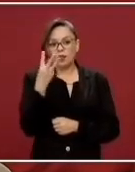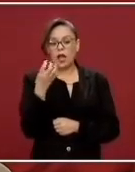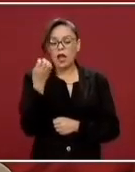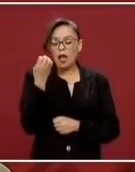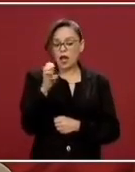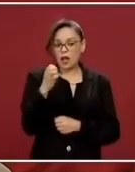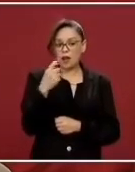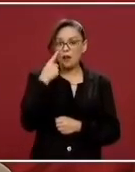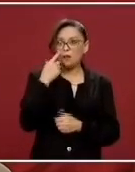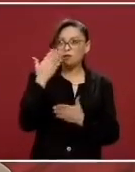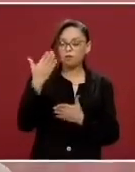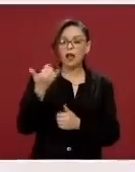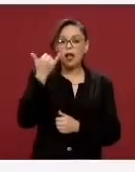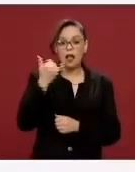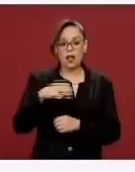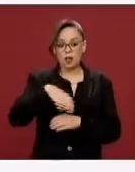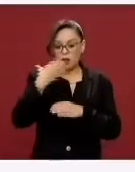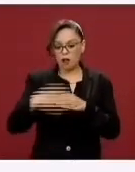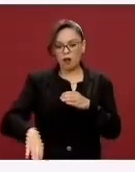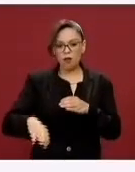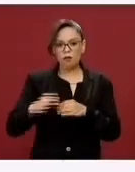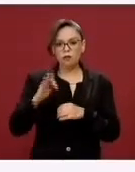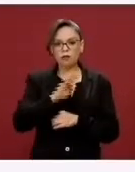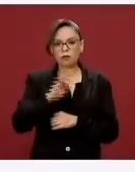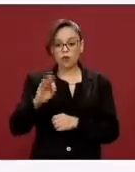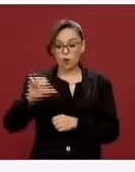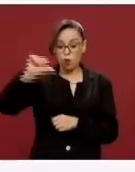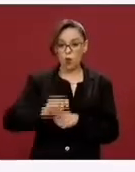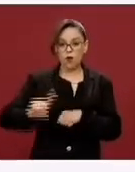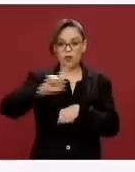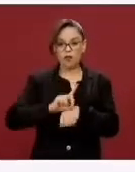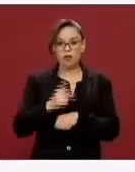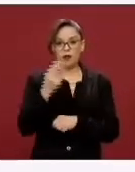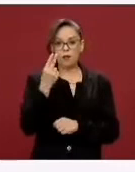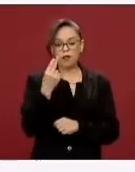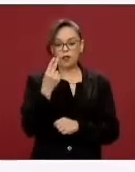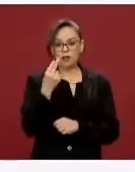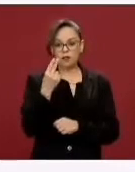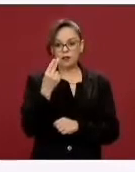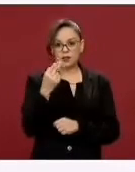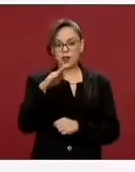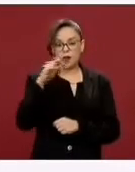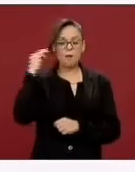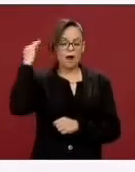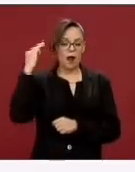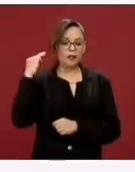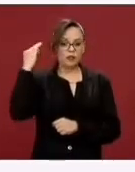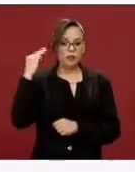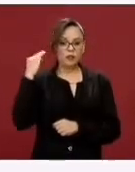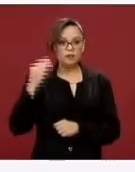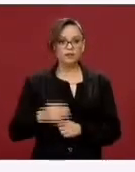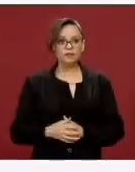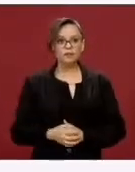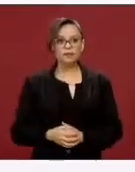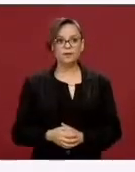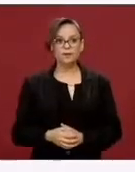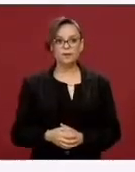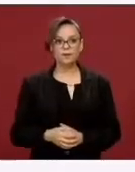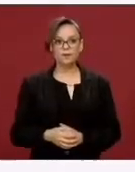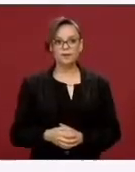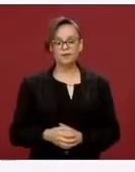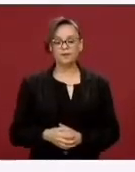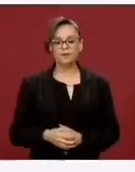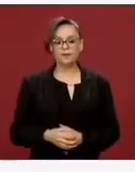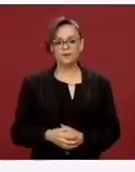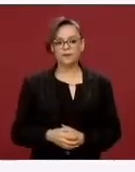y terminan con el día de hoy, 25 de marzo. Y están representados